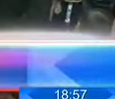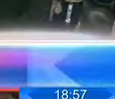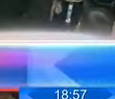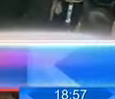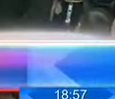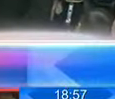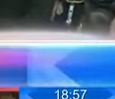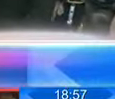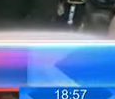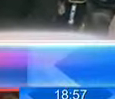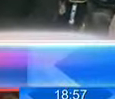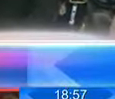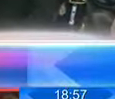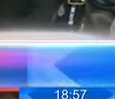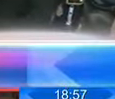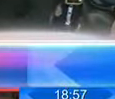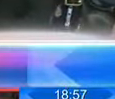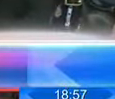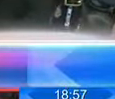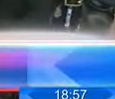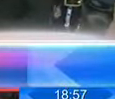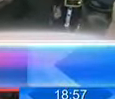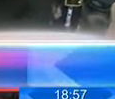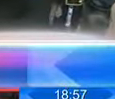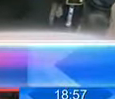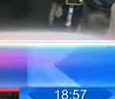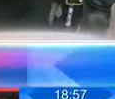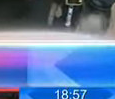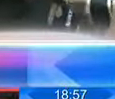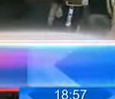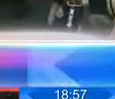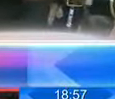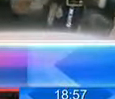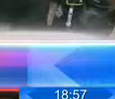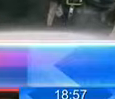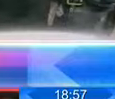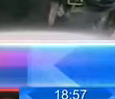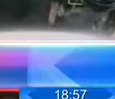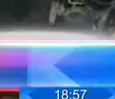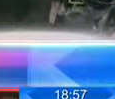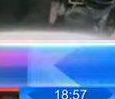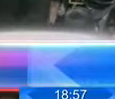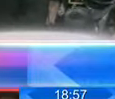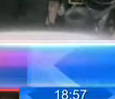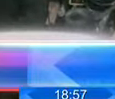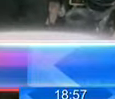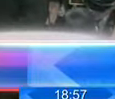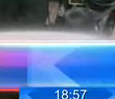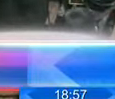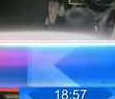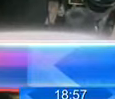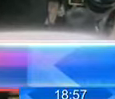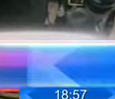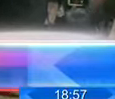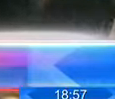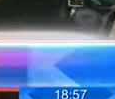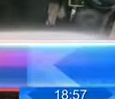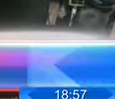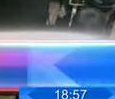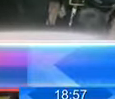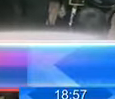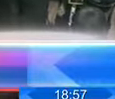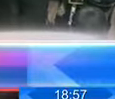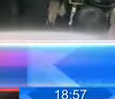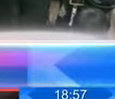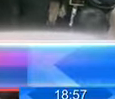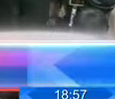entendido las personas de la bancada de Alianza País, es el no cumplir con las ofertas de campaña. Parte de las ofertas